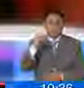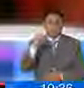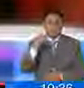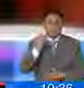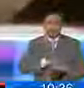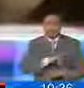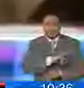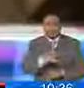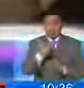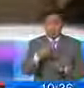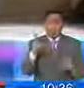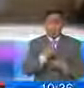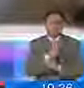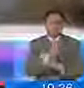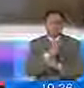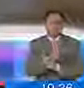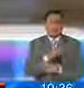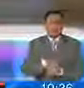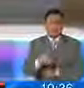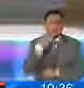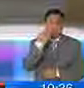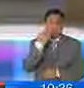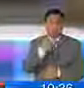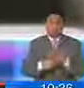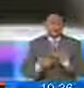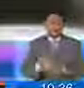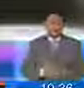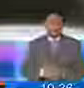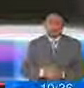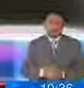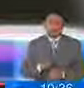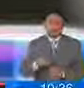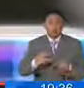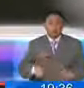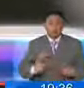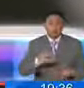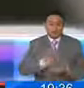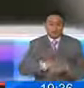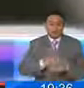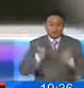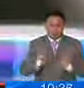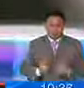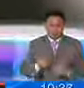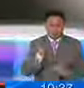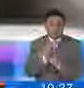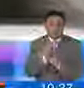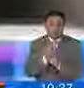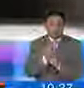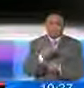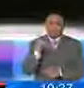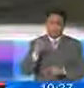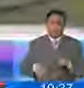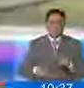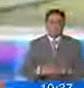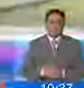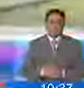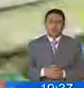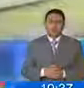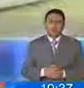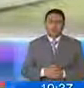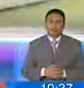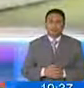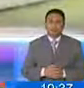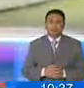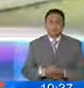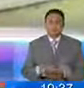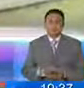riesgo al que podría someterse la madre y el niño al no estar preparados ni física ni emocionalmente. Tenemos el trabajo con la Secretaría